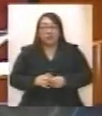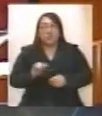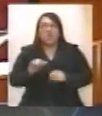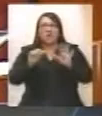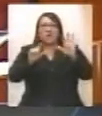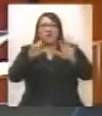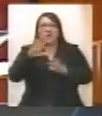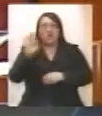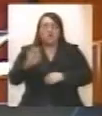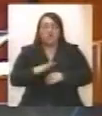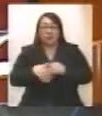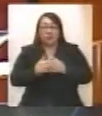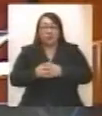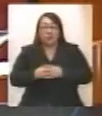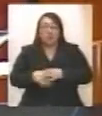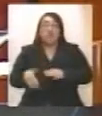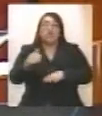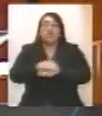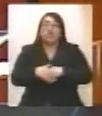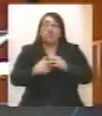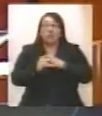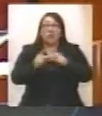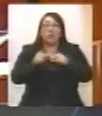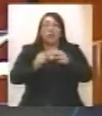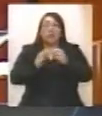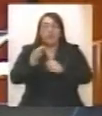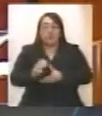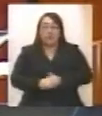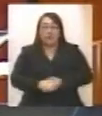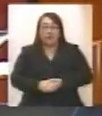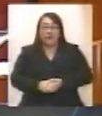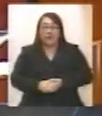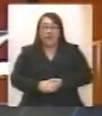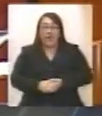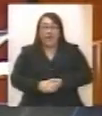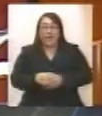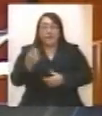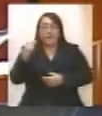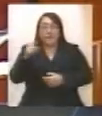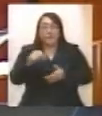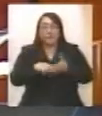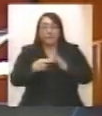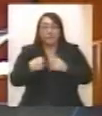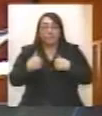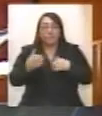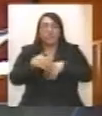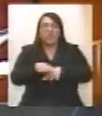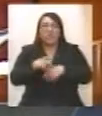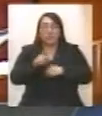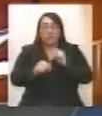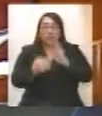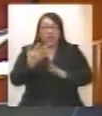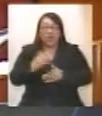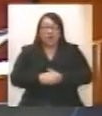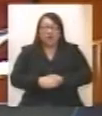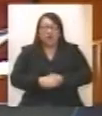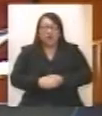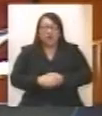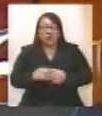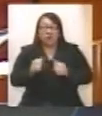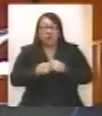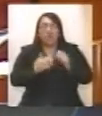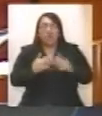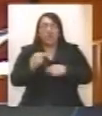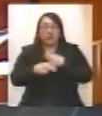respectivamente, sobre todo en las áreas rurales. Para ello, contaremos a julio del 2015 con un